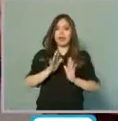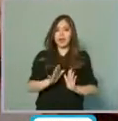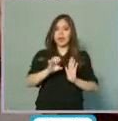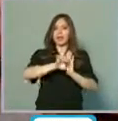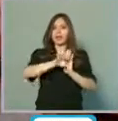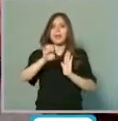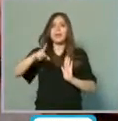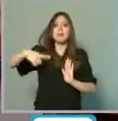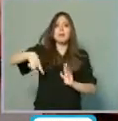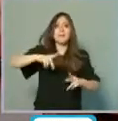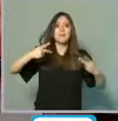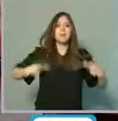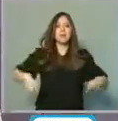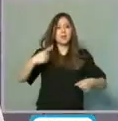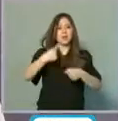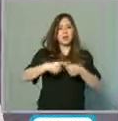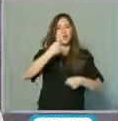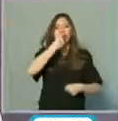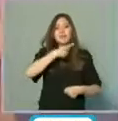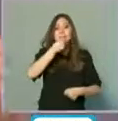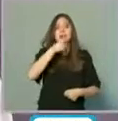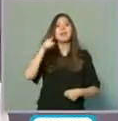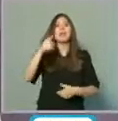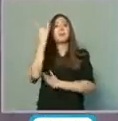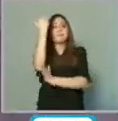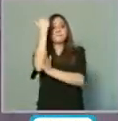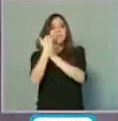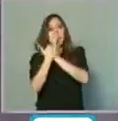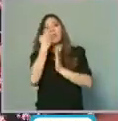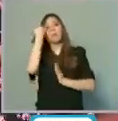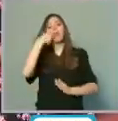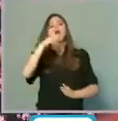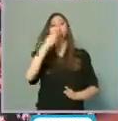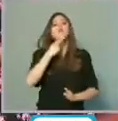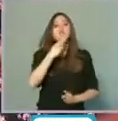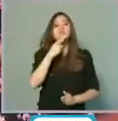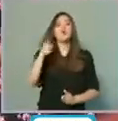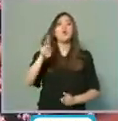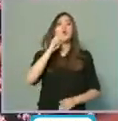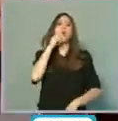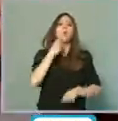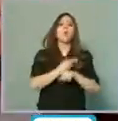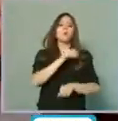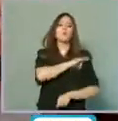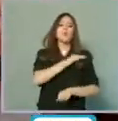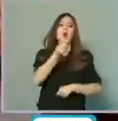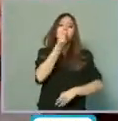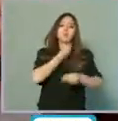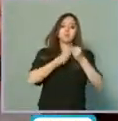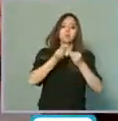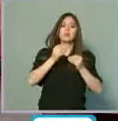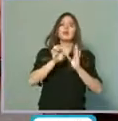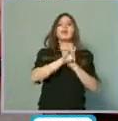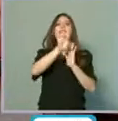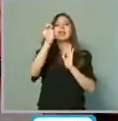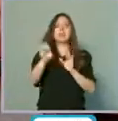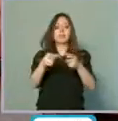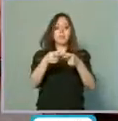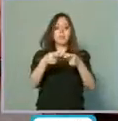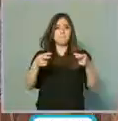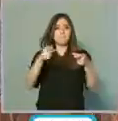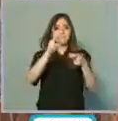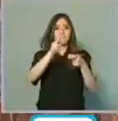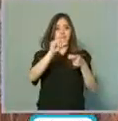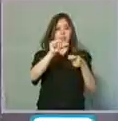tienen diabetes, tiene un índice glicémico bajo, entonces también es una muy buena alternativa, ¿no? Entonces, por ejemplo, una palanqueta podría ser una muy